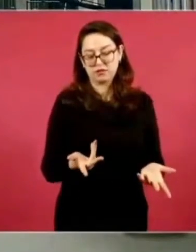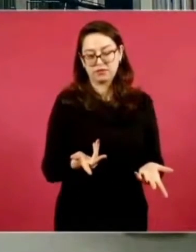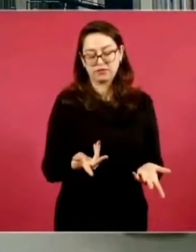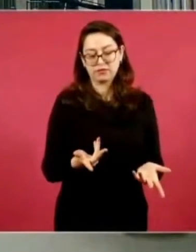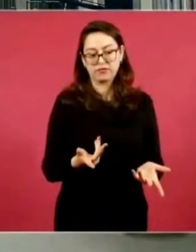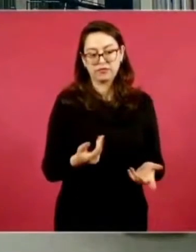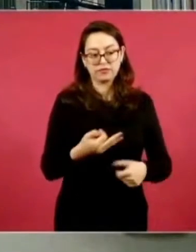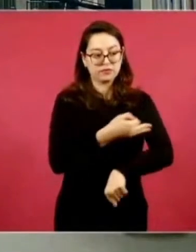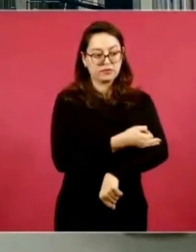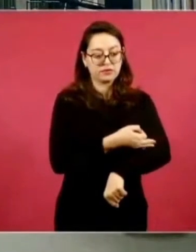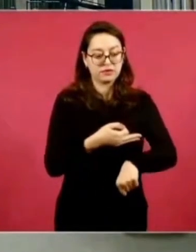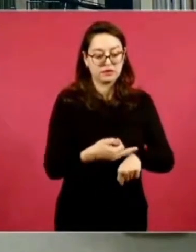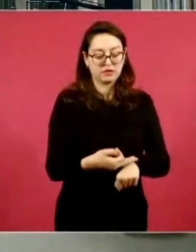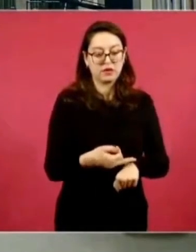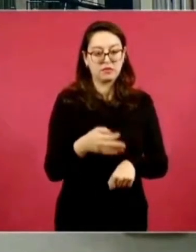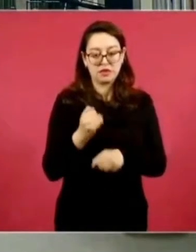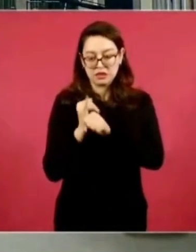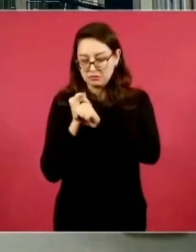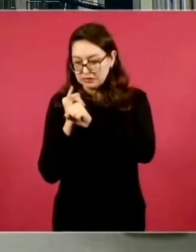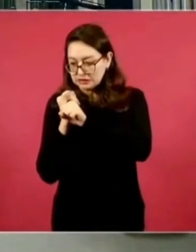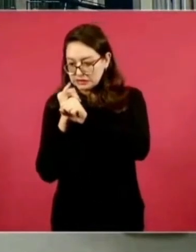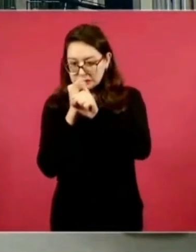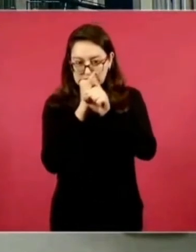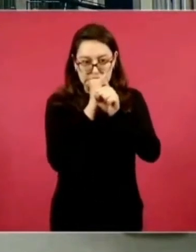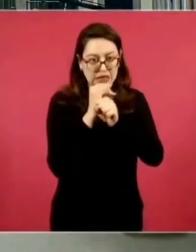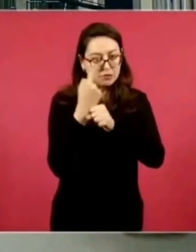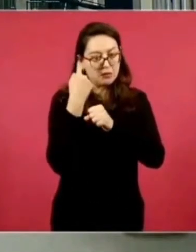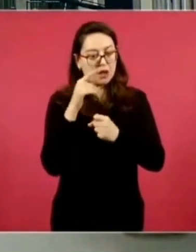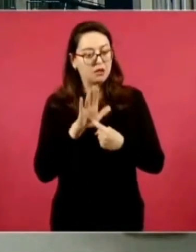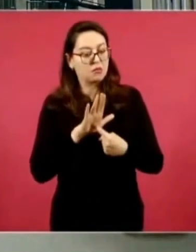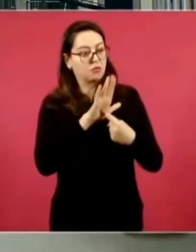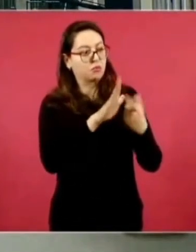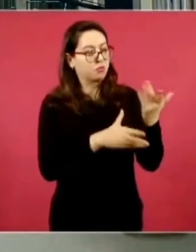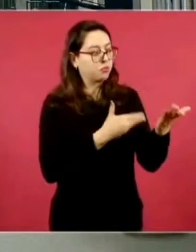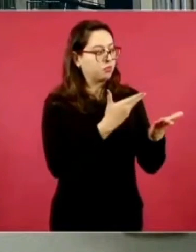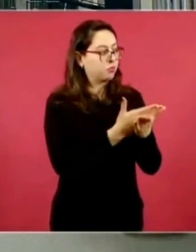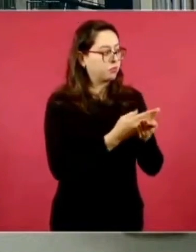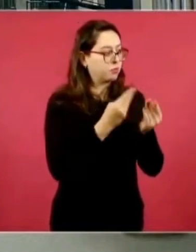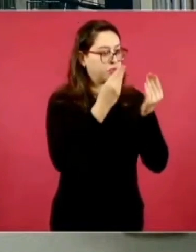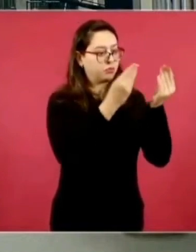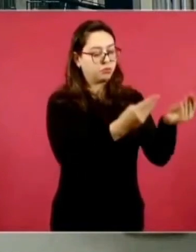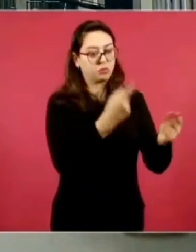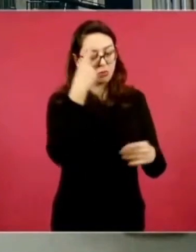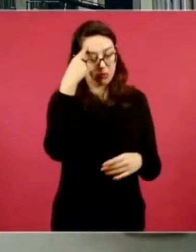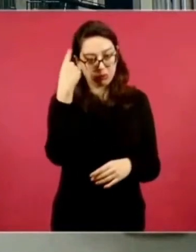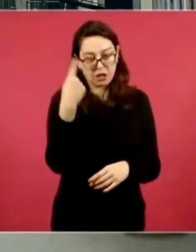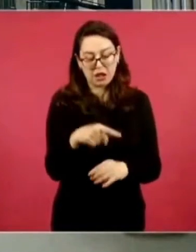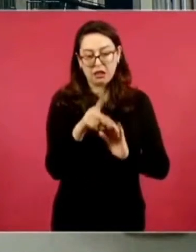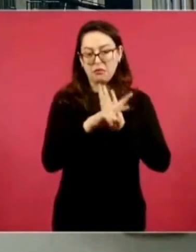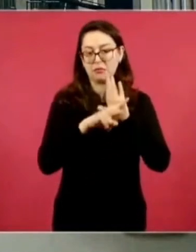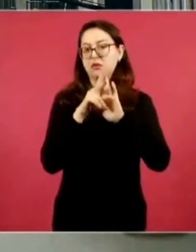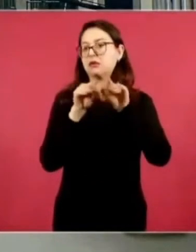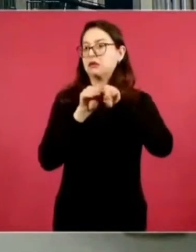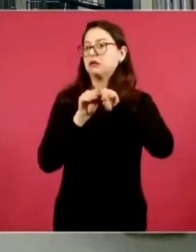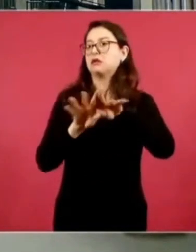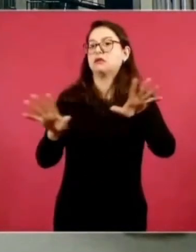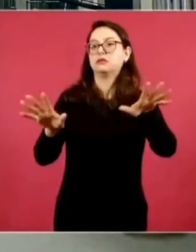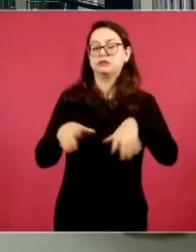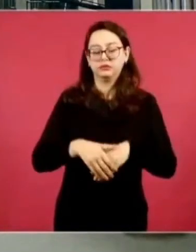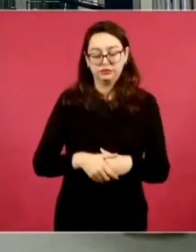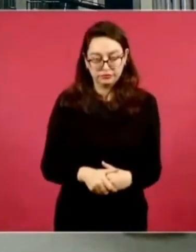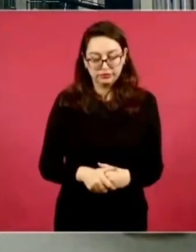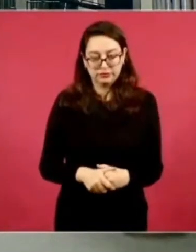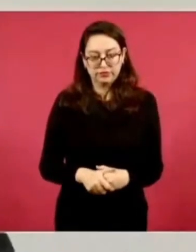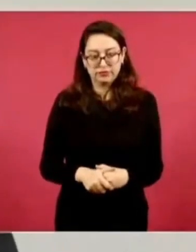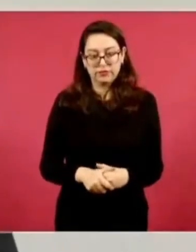tuvieron que hacerla de peritos, ir a recabar pruebas, pagar para que sacaran los videos.